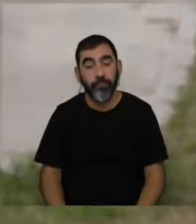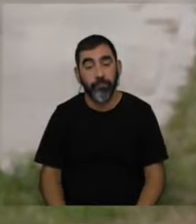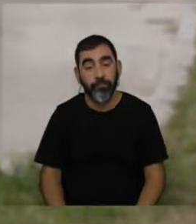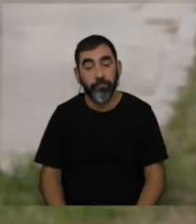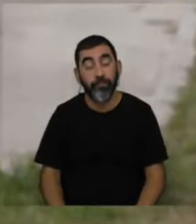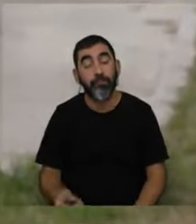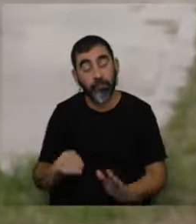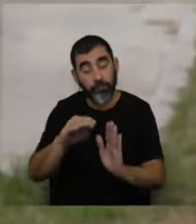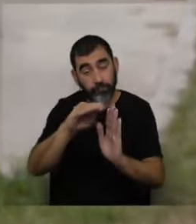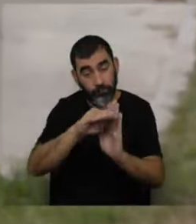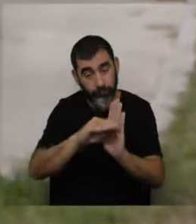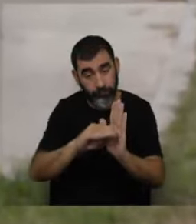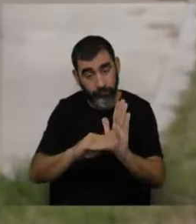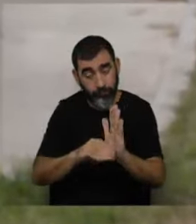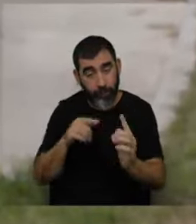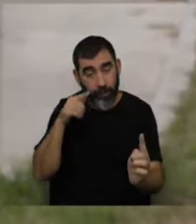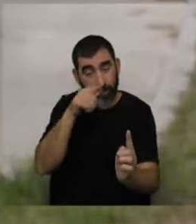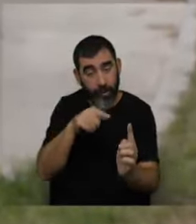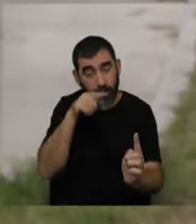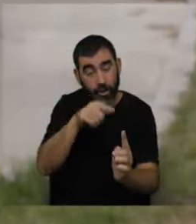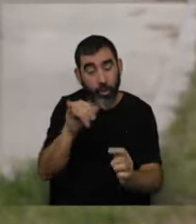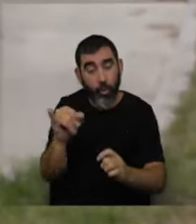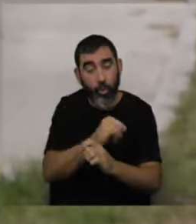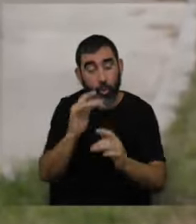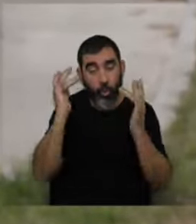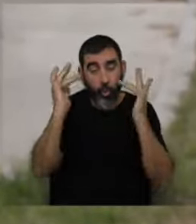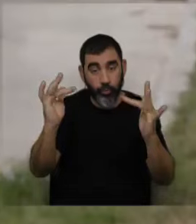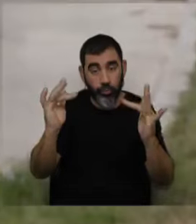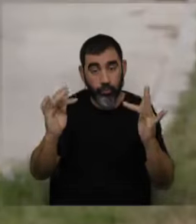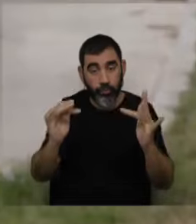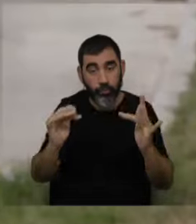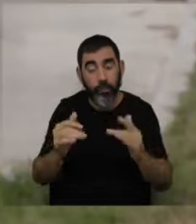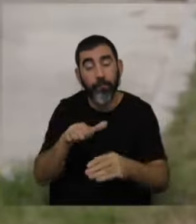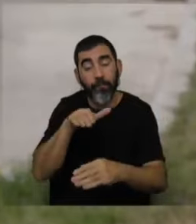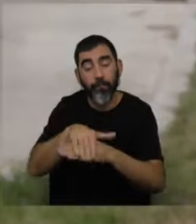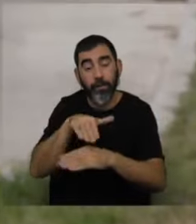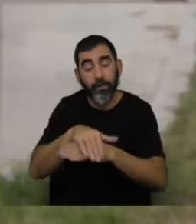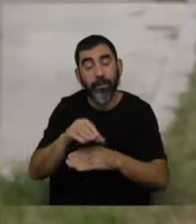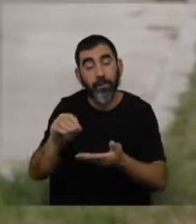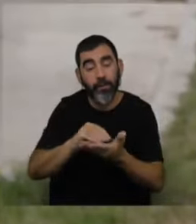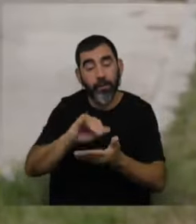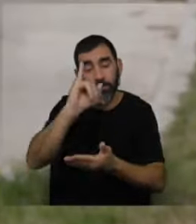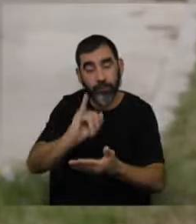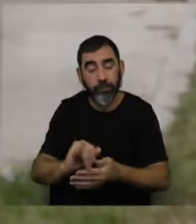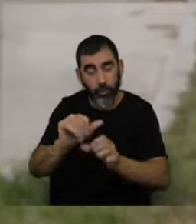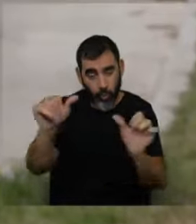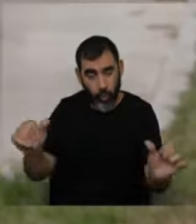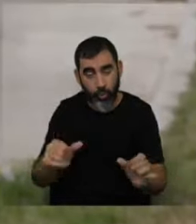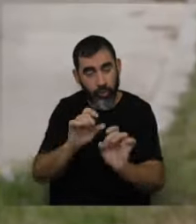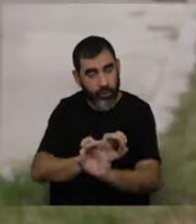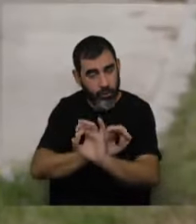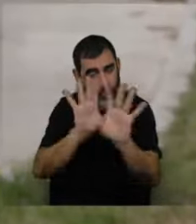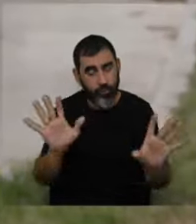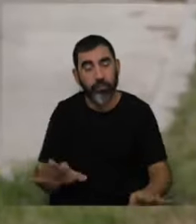se activó el protocolo de acoso en las instituciones educativas y en eso saludamos que la administración lo ha hecho en forma Clara